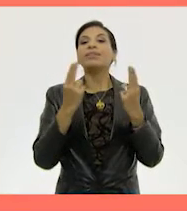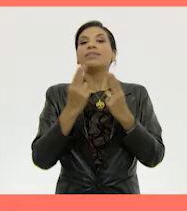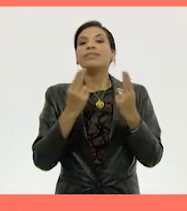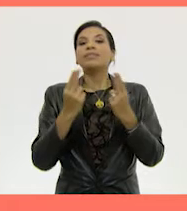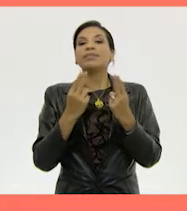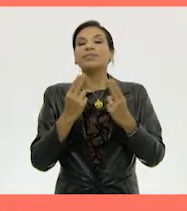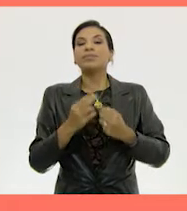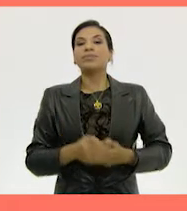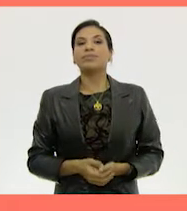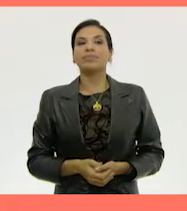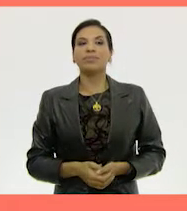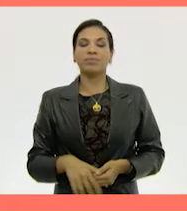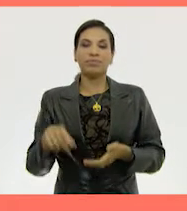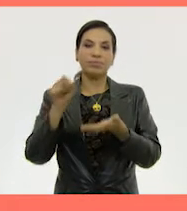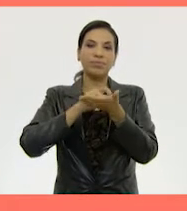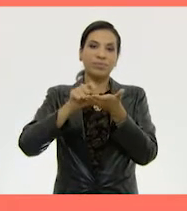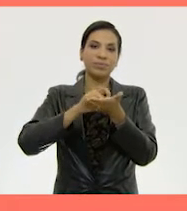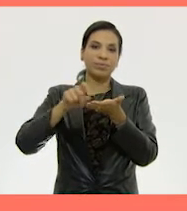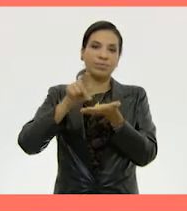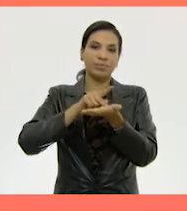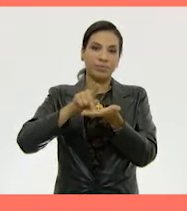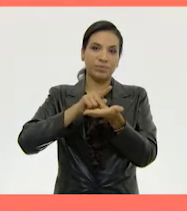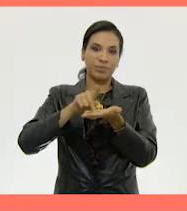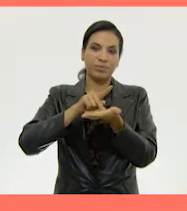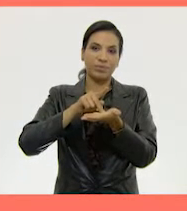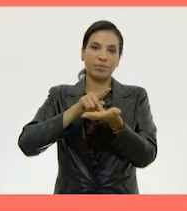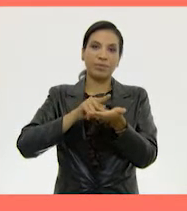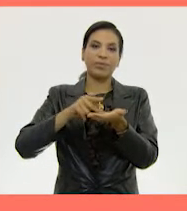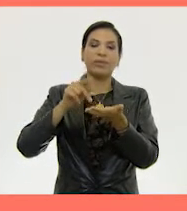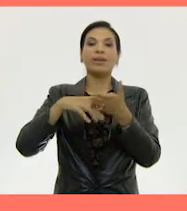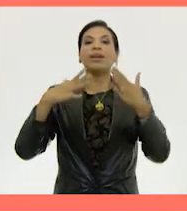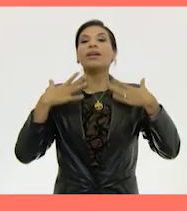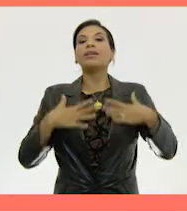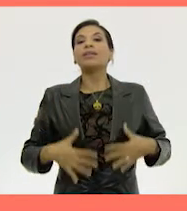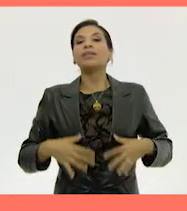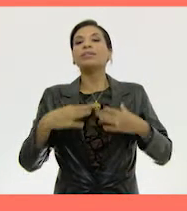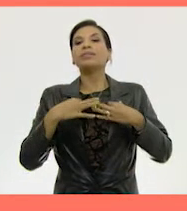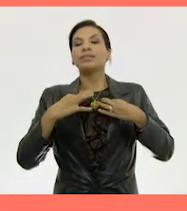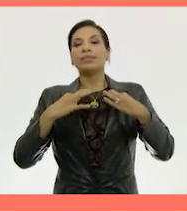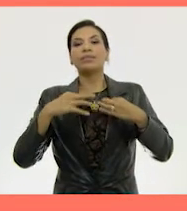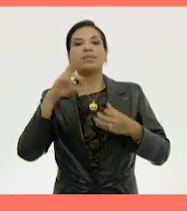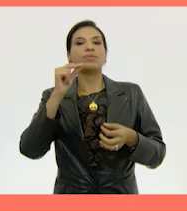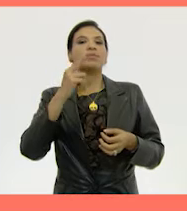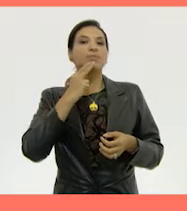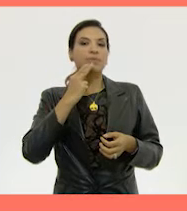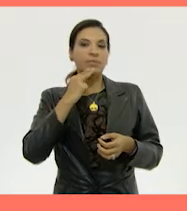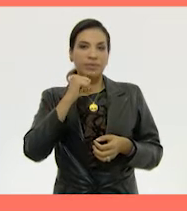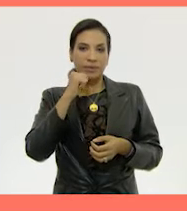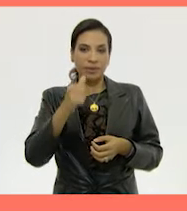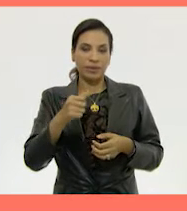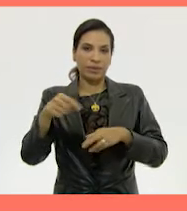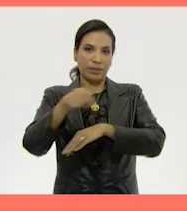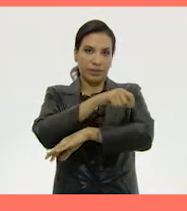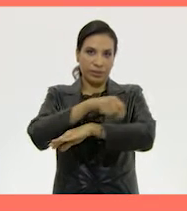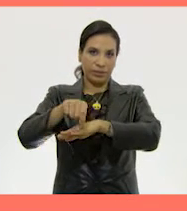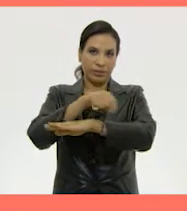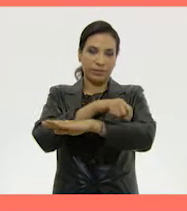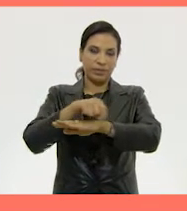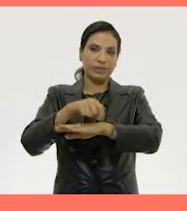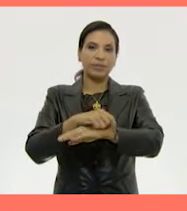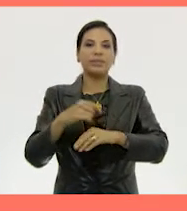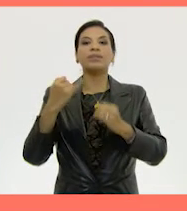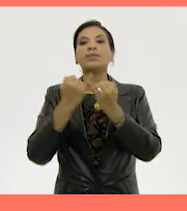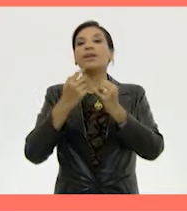Necesitarás un plumón o una pluma, una playera de algodón que ya no uses, una regla